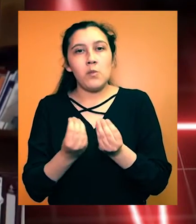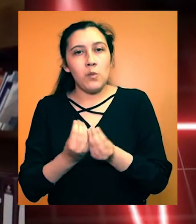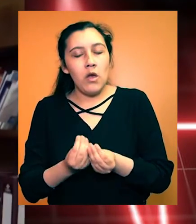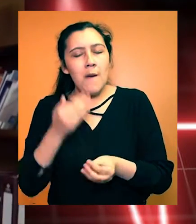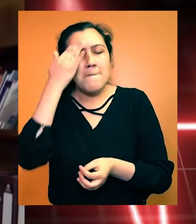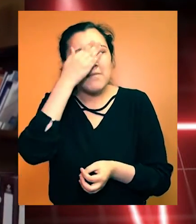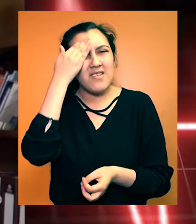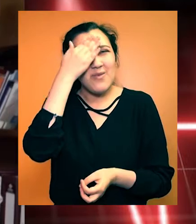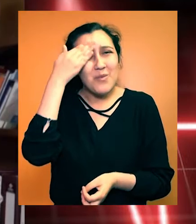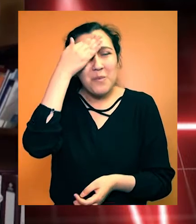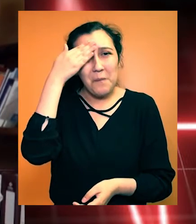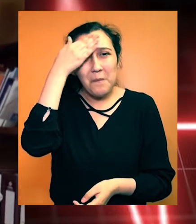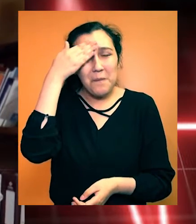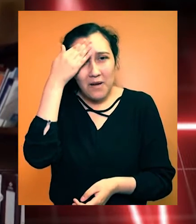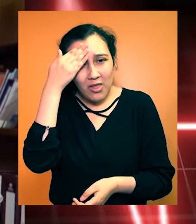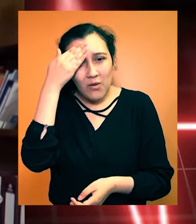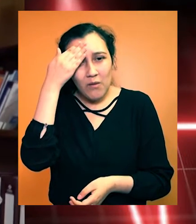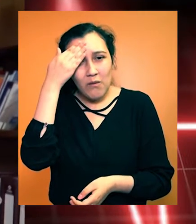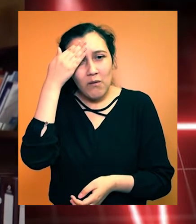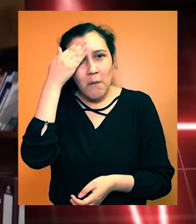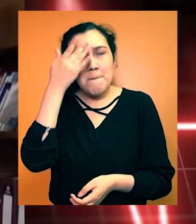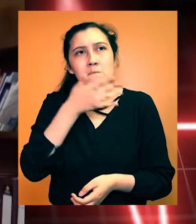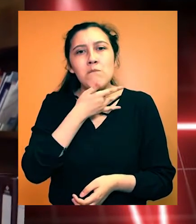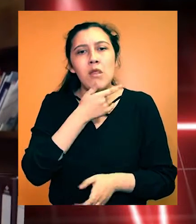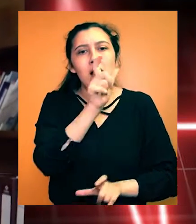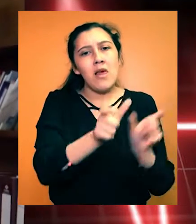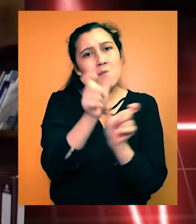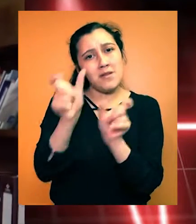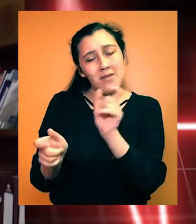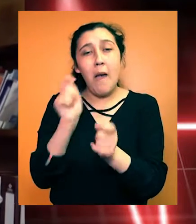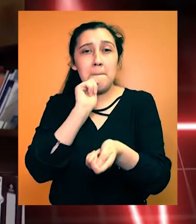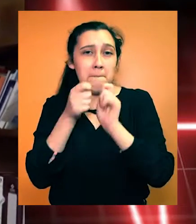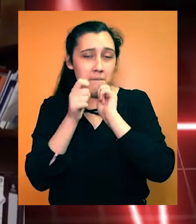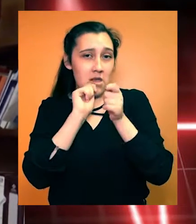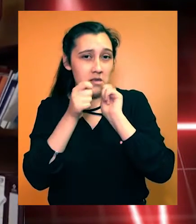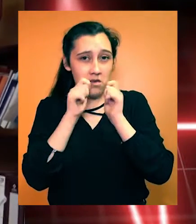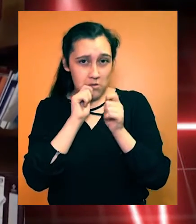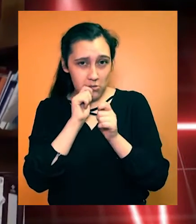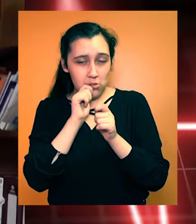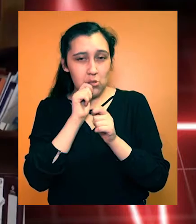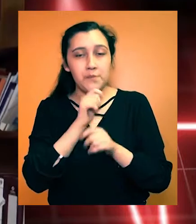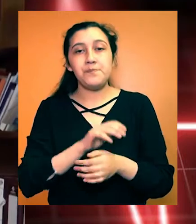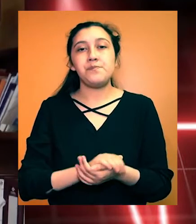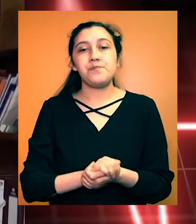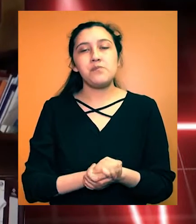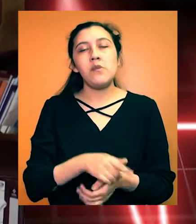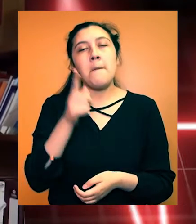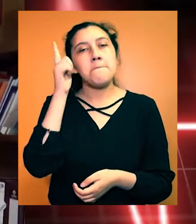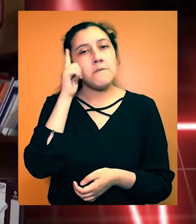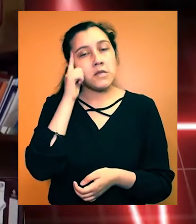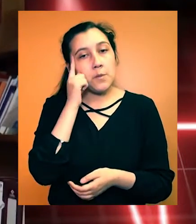bastante preocupados por por la integridad de las personas también y con los testimonios que nosotros fuimos a recoger en el